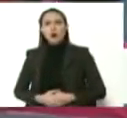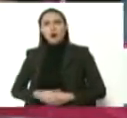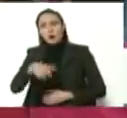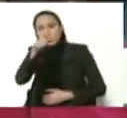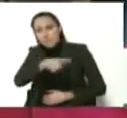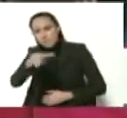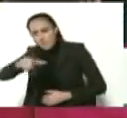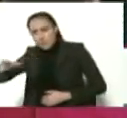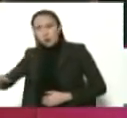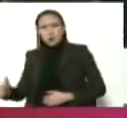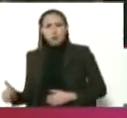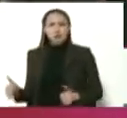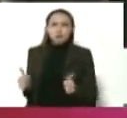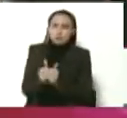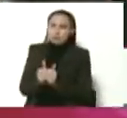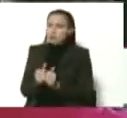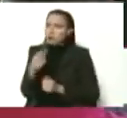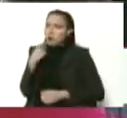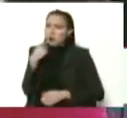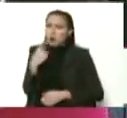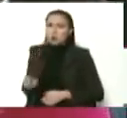conciudadanos, como decía aquel,